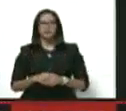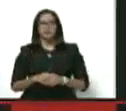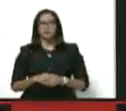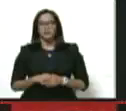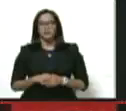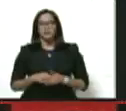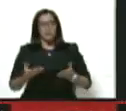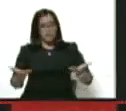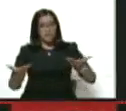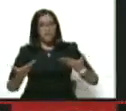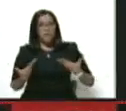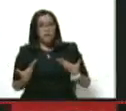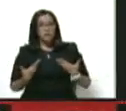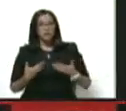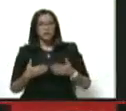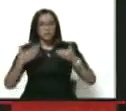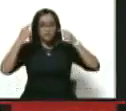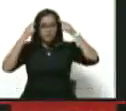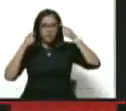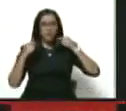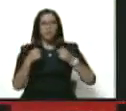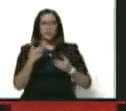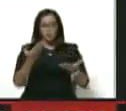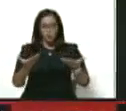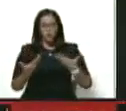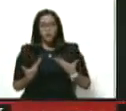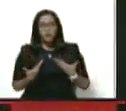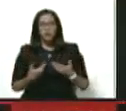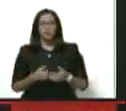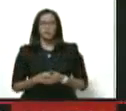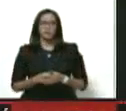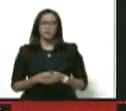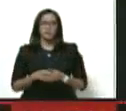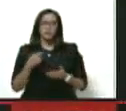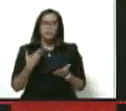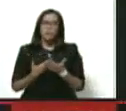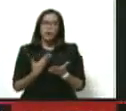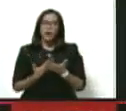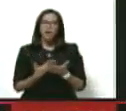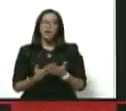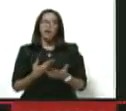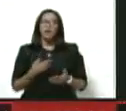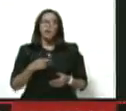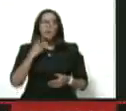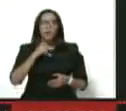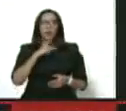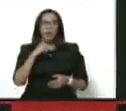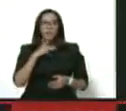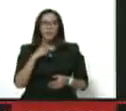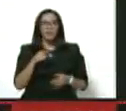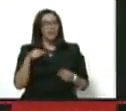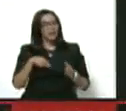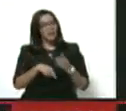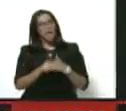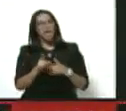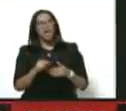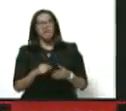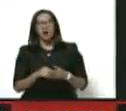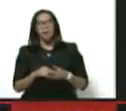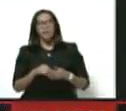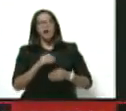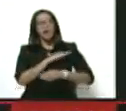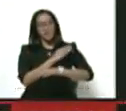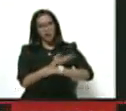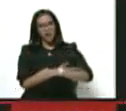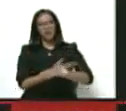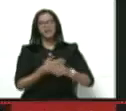dejó a nosotros, como legado al Jesús de su partido, su fuerza política. Y ahí vamos, nosotros fortaleciendo el legado